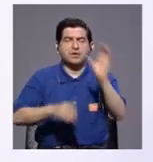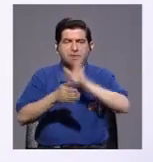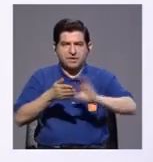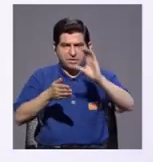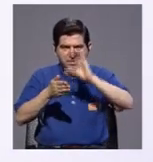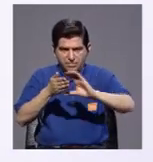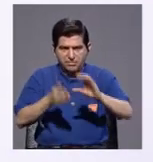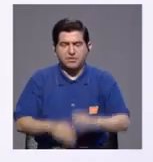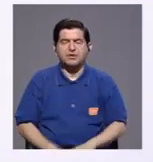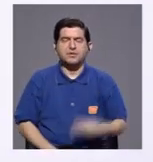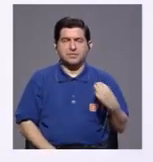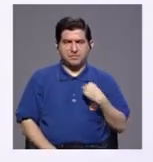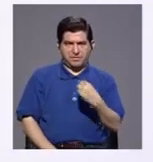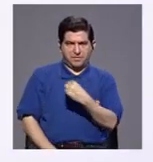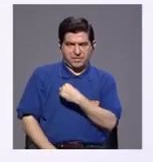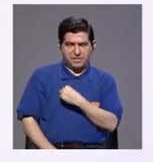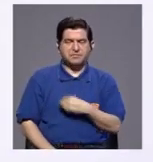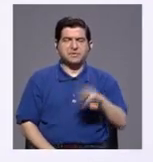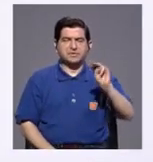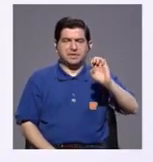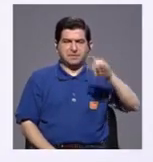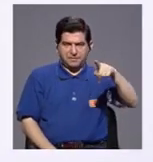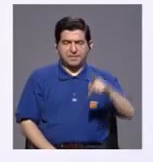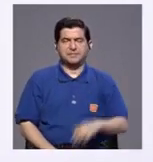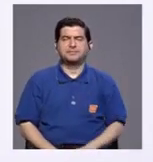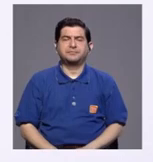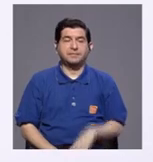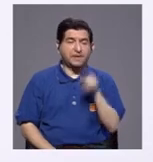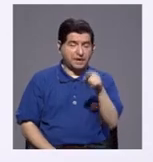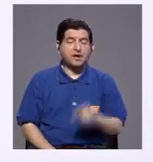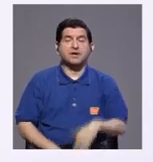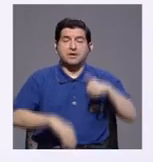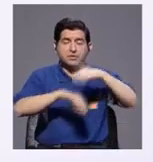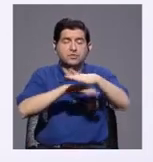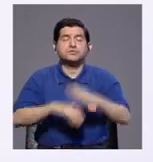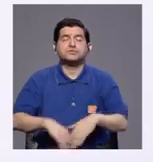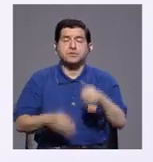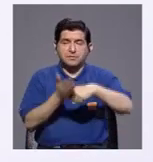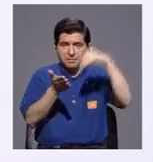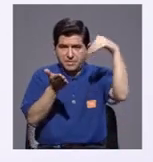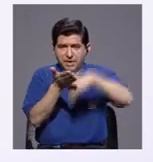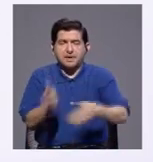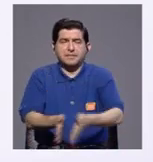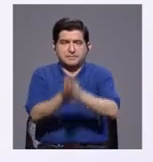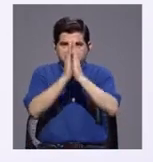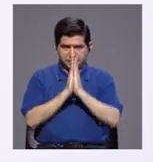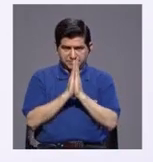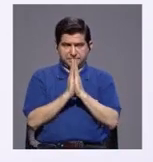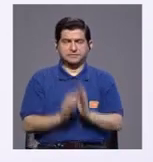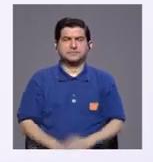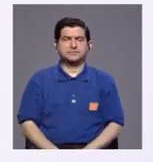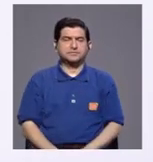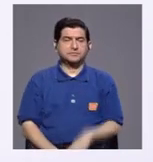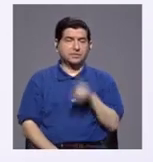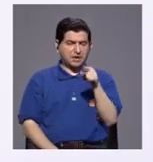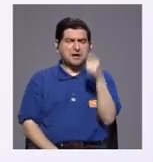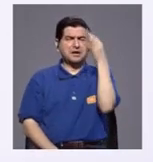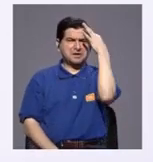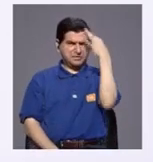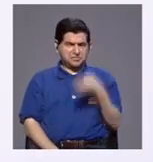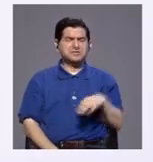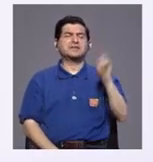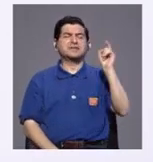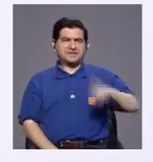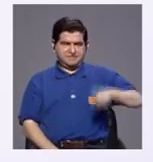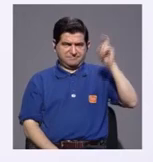asociados al mes ellos mismos enviaron cartas y solicitudes de que consideraban de